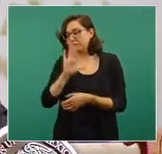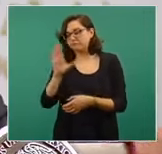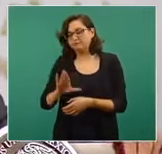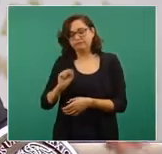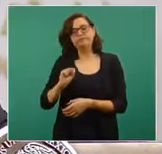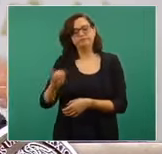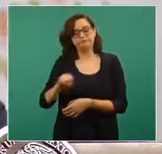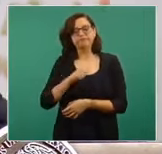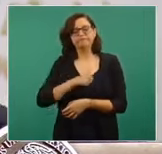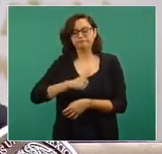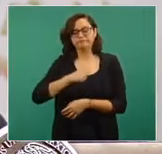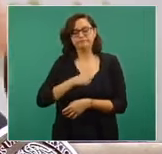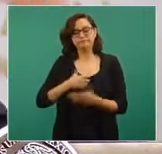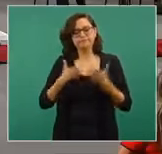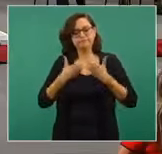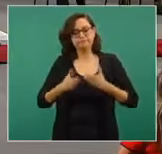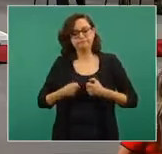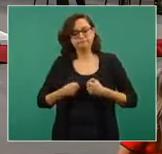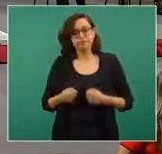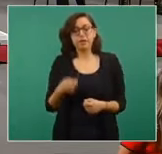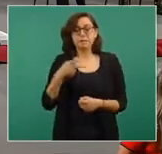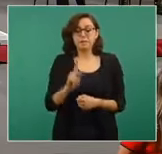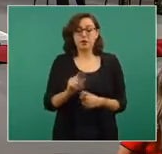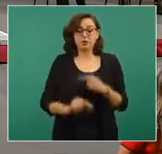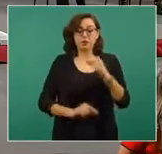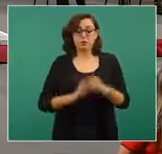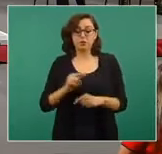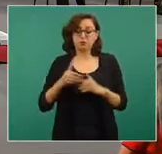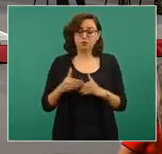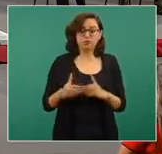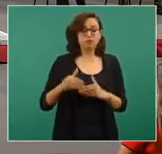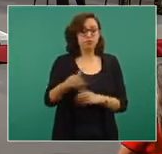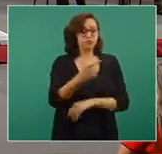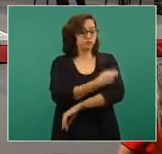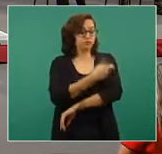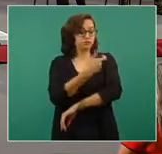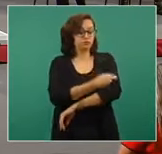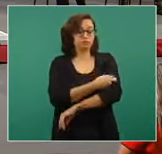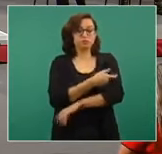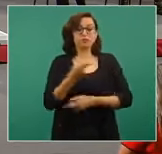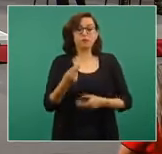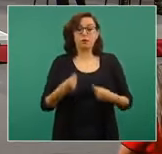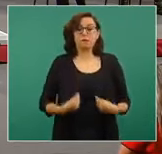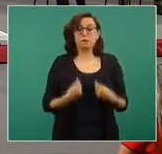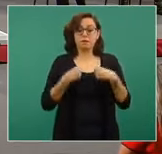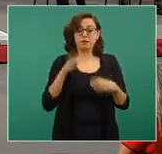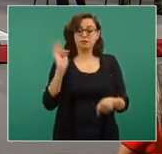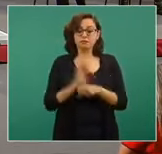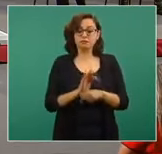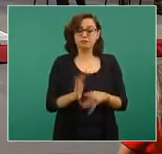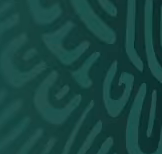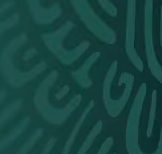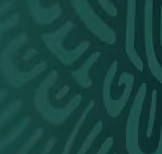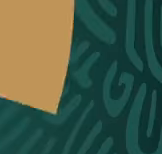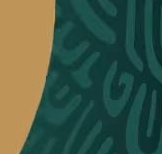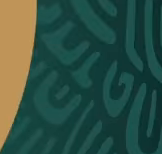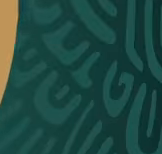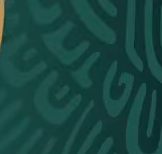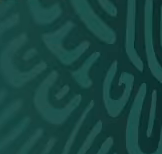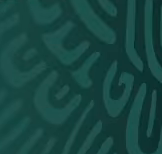de nuevas vacunas a México. Explicó que nuestro país, por el COVID-19, llevó a cabo la mayor